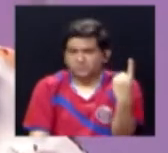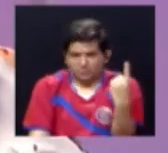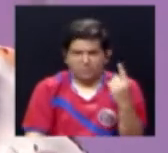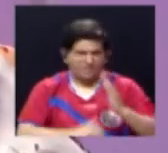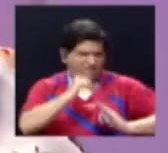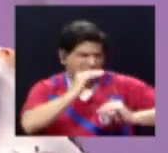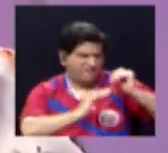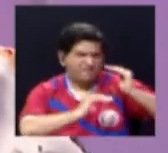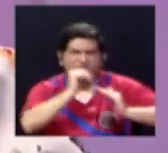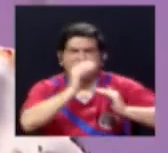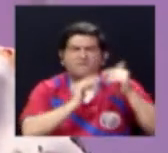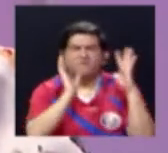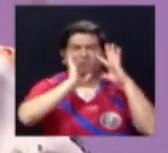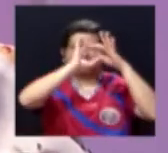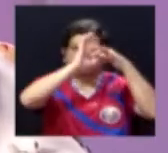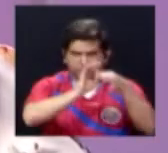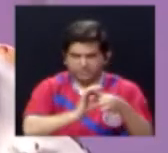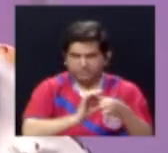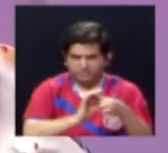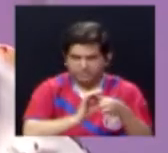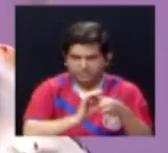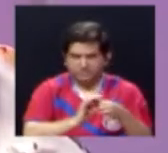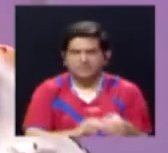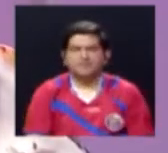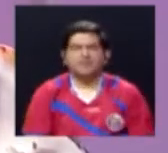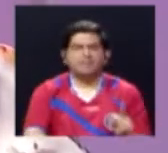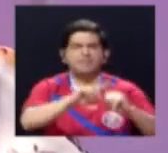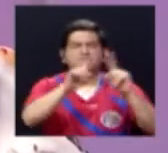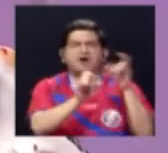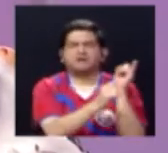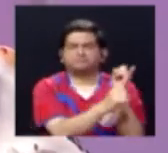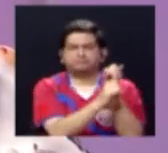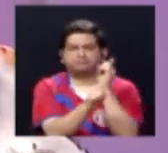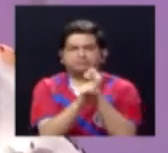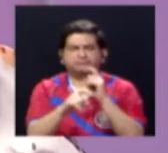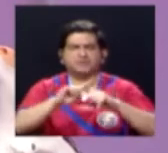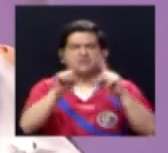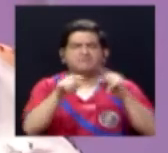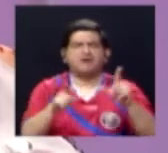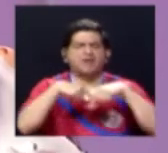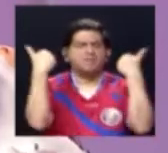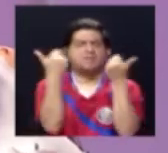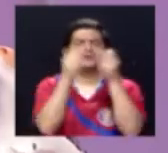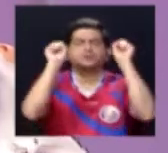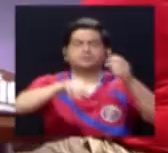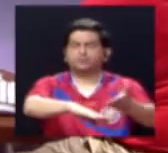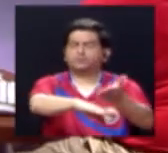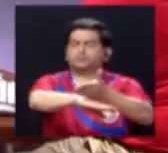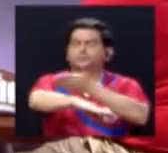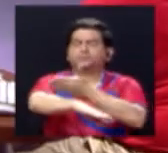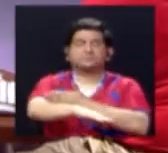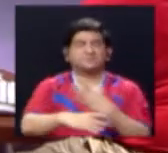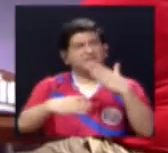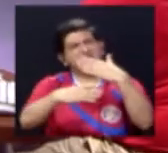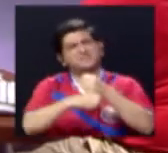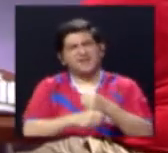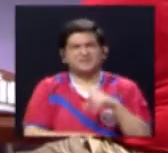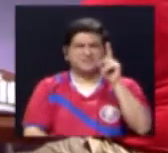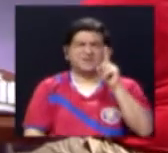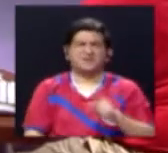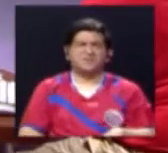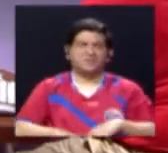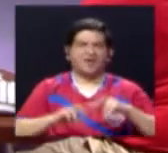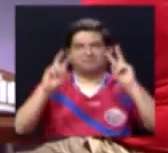construyendo en conjunto interinstitucionalmente intersectorialmente es que se puede avanzar si se hace desde una